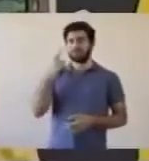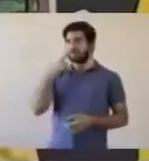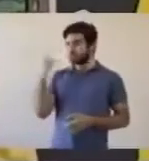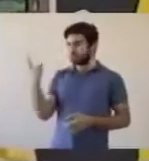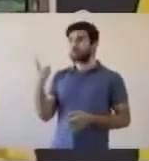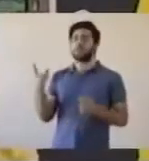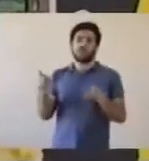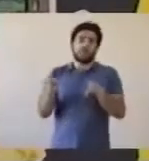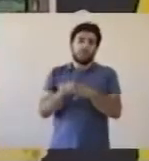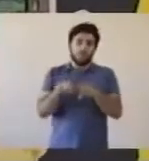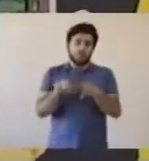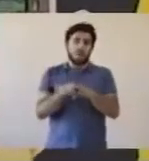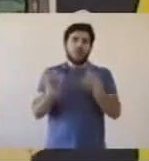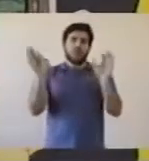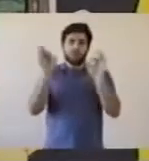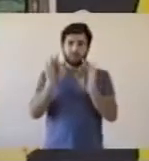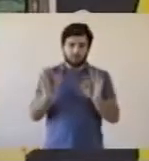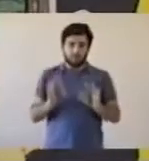Paloma.